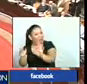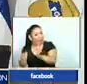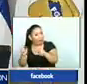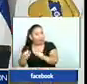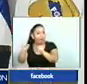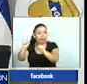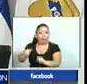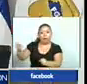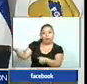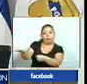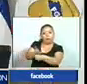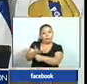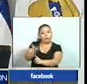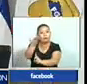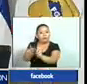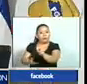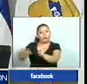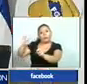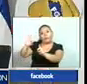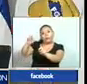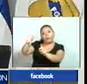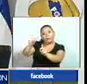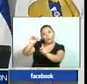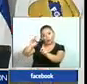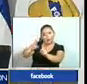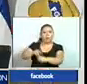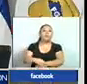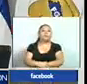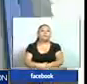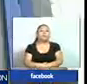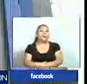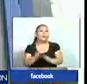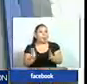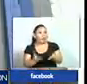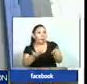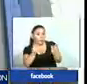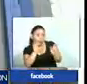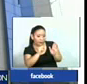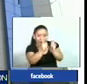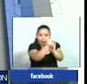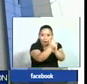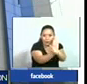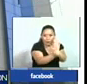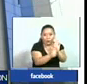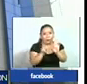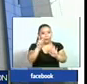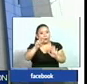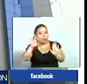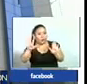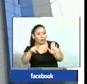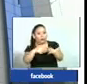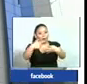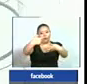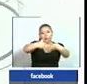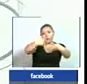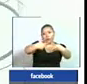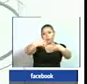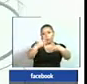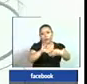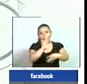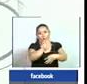destitución del fiscal general de la República Raúl Melara basándose en el artículo 25 de la ley orgánica de la